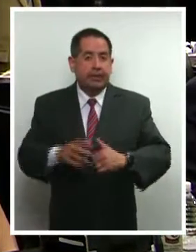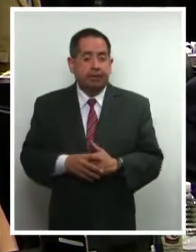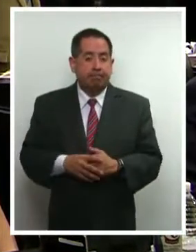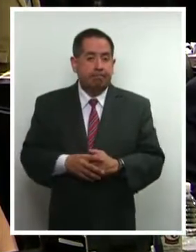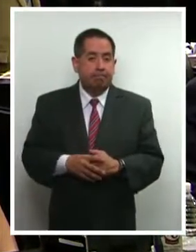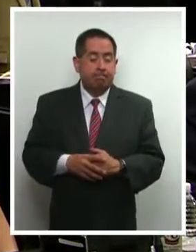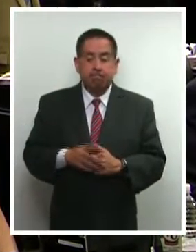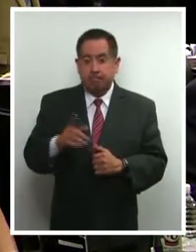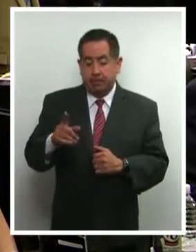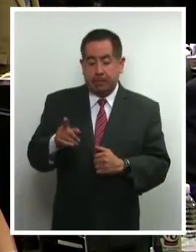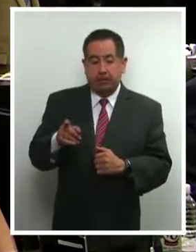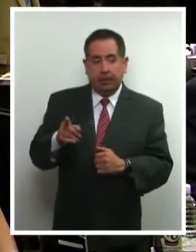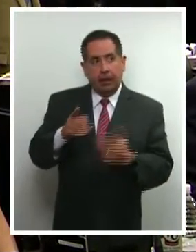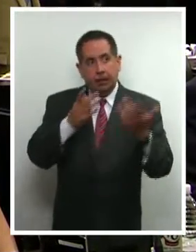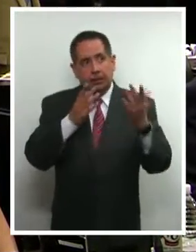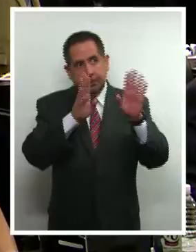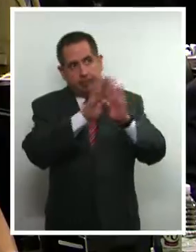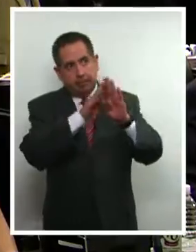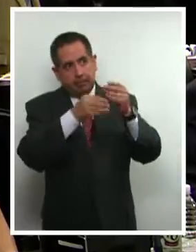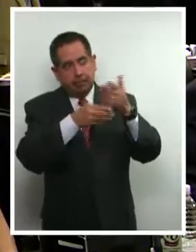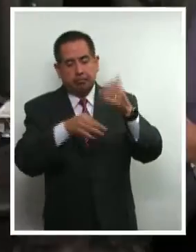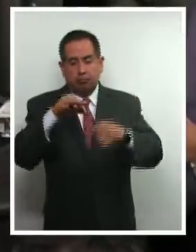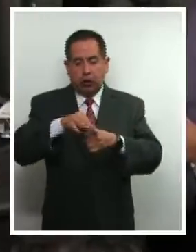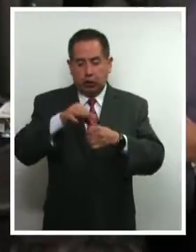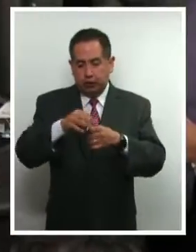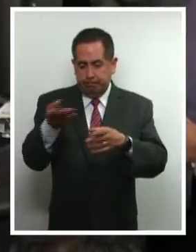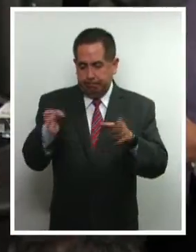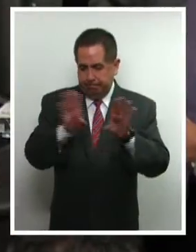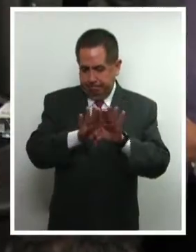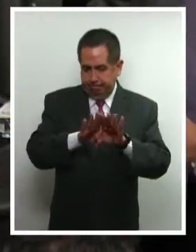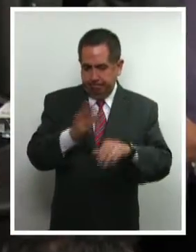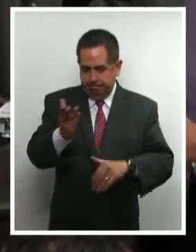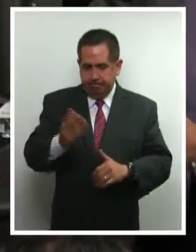Ciérrese el sistema electrónico de votación.